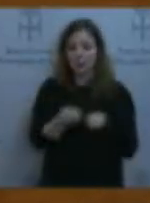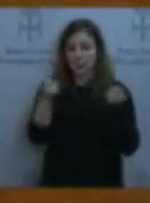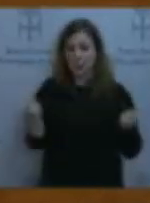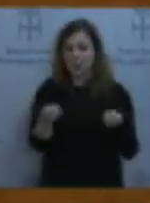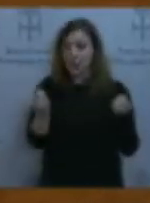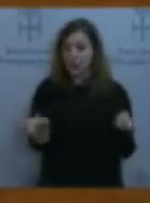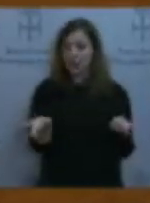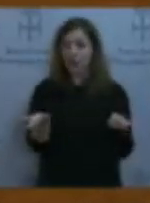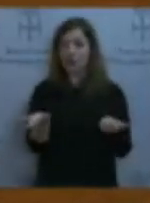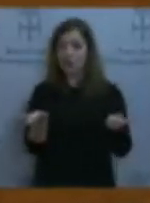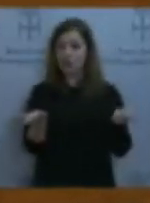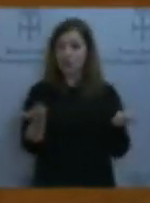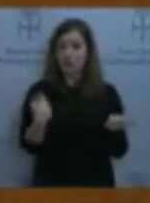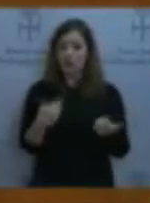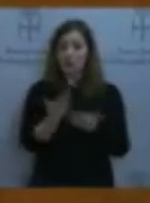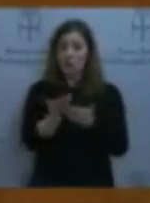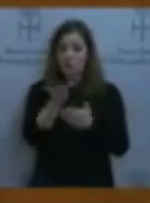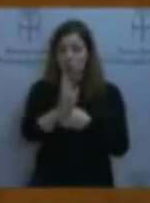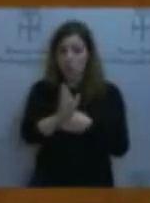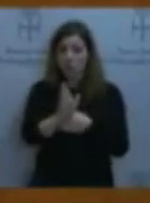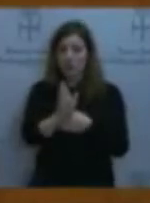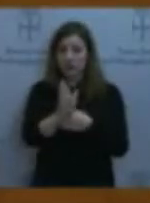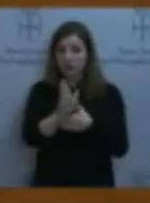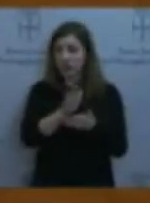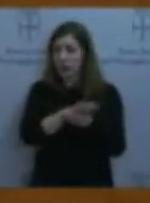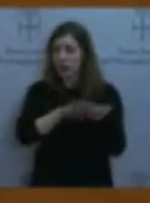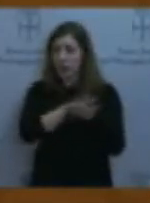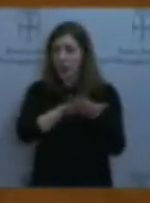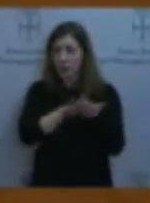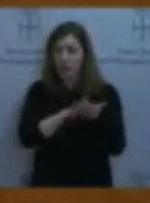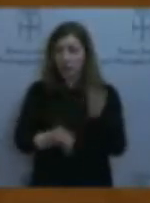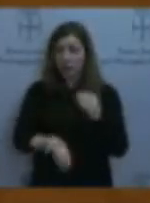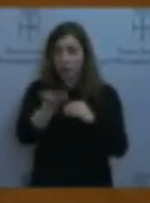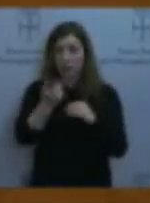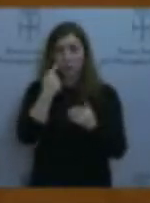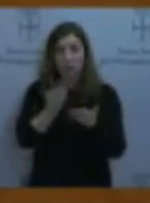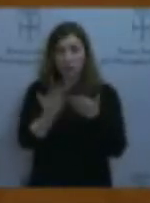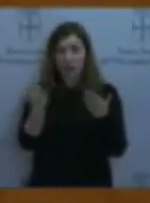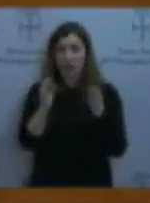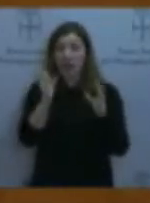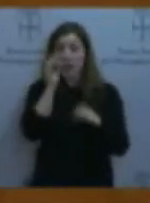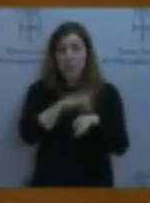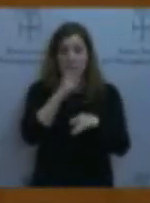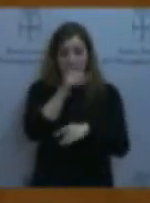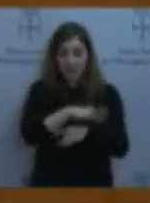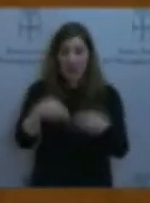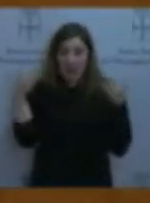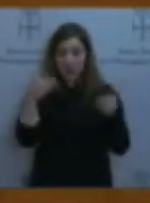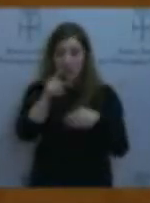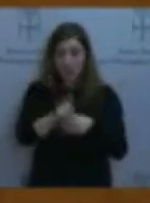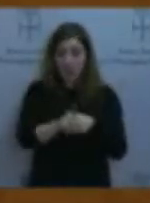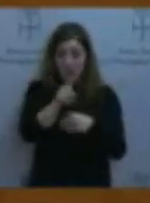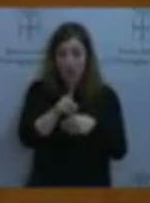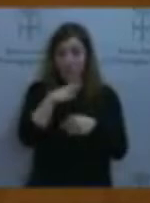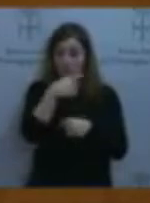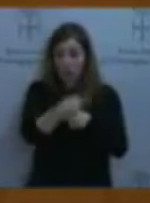sin entrar moito máis a xustificar lo importante que lle la pediatría de atención primaria para as familias nel territorio